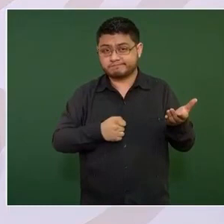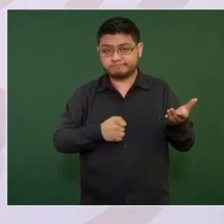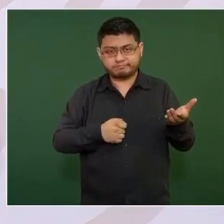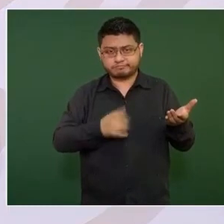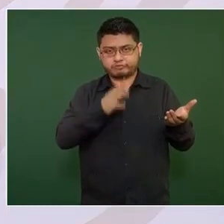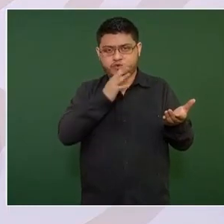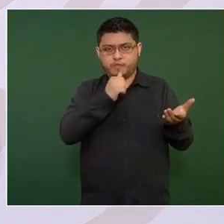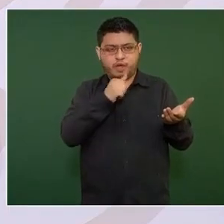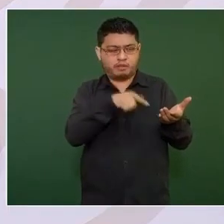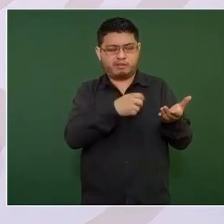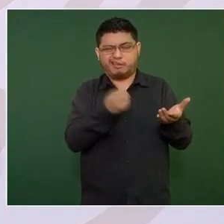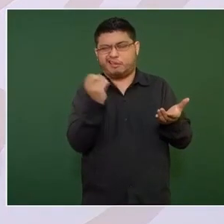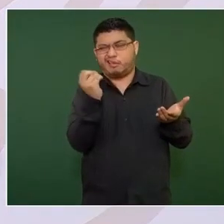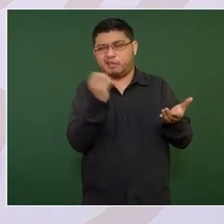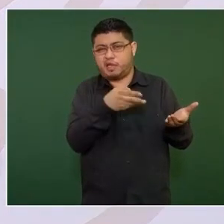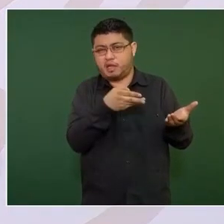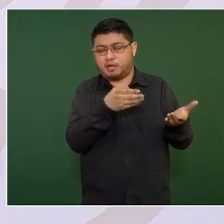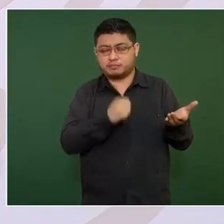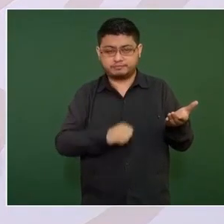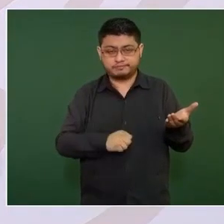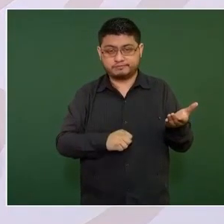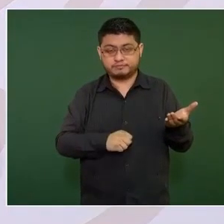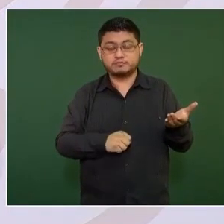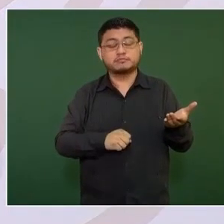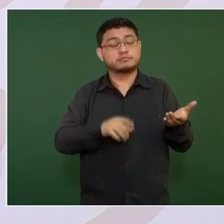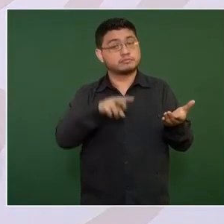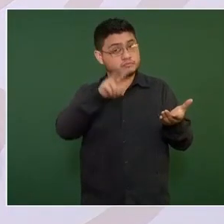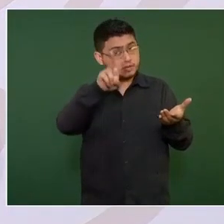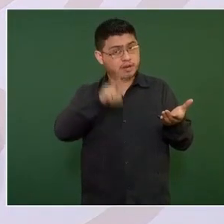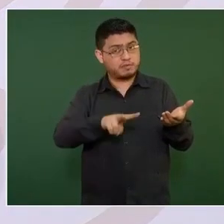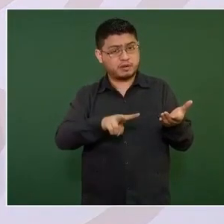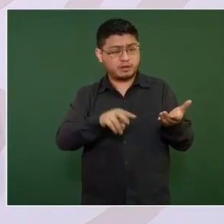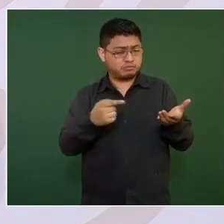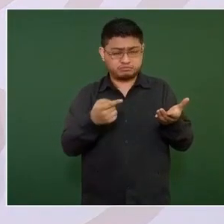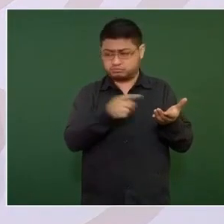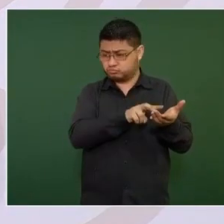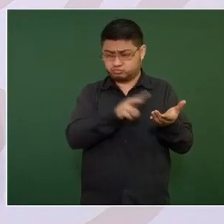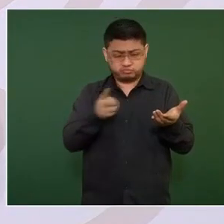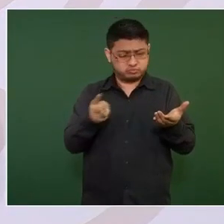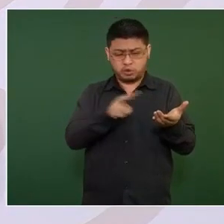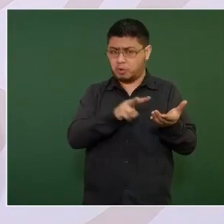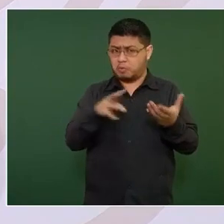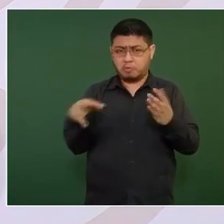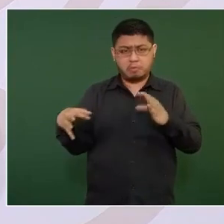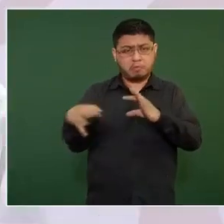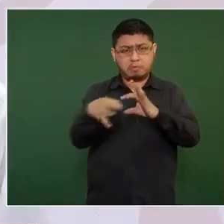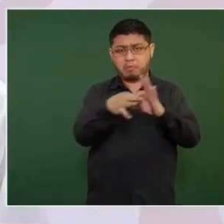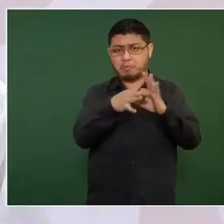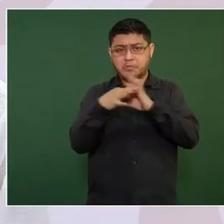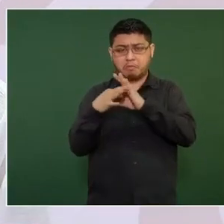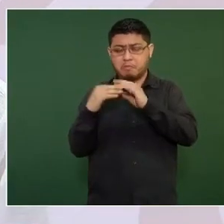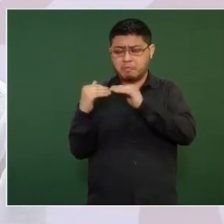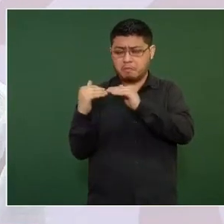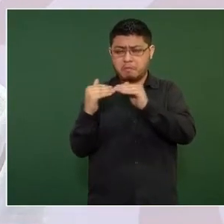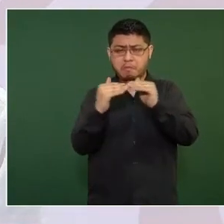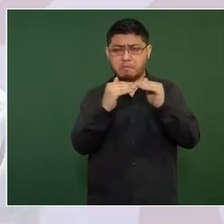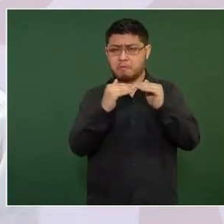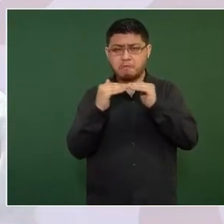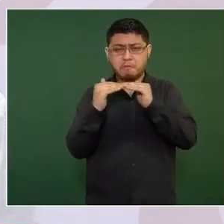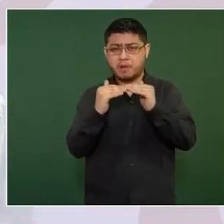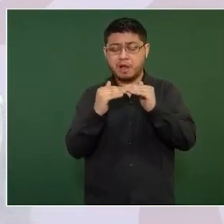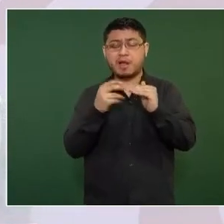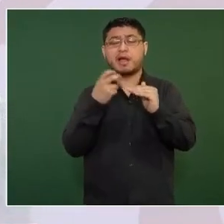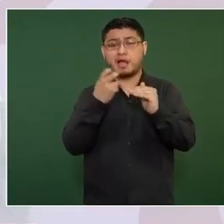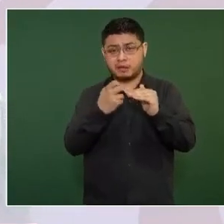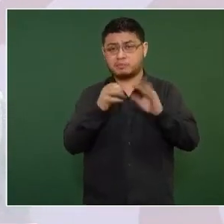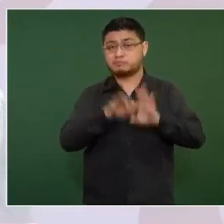de la actualidad, que son la verdad más íntima, más profunda de